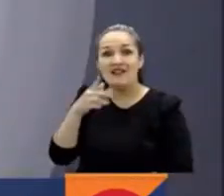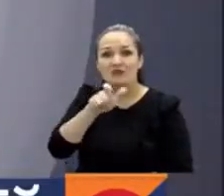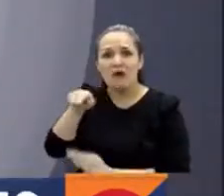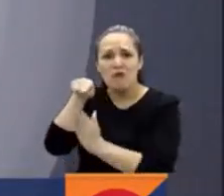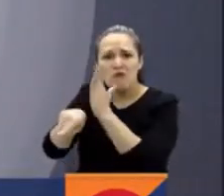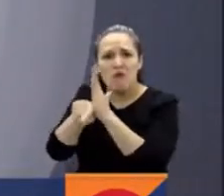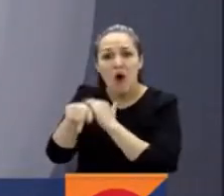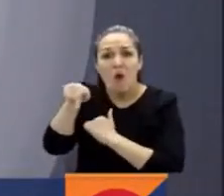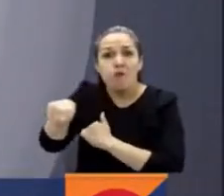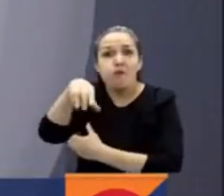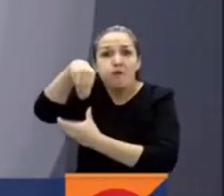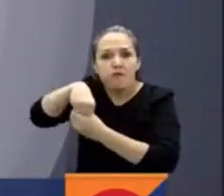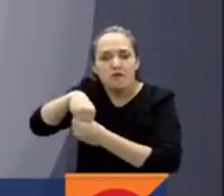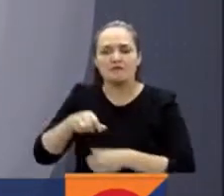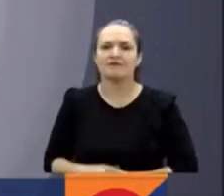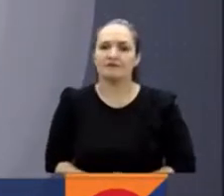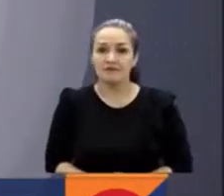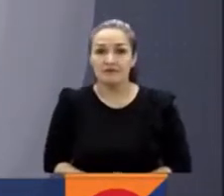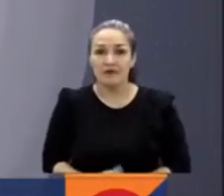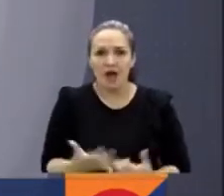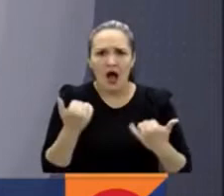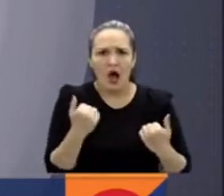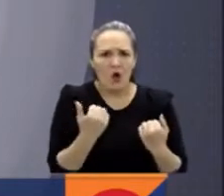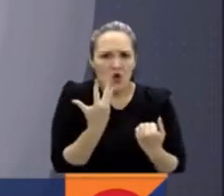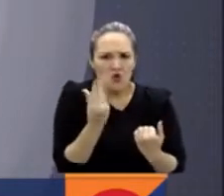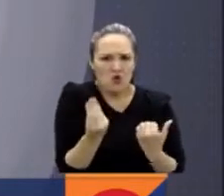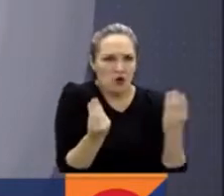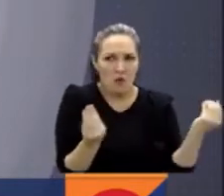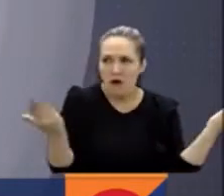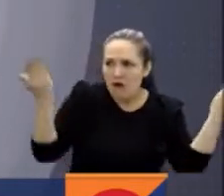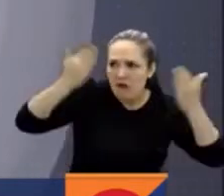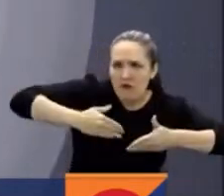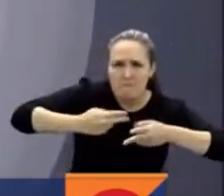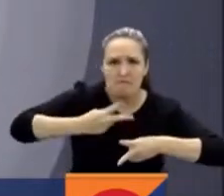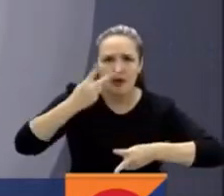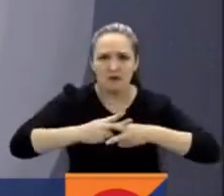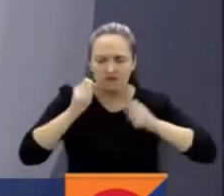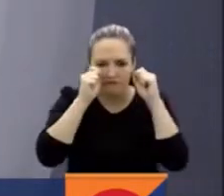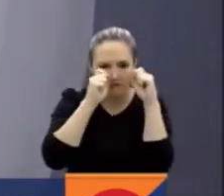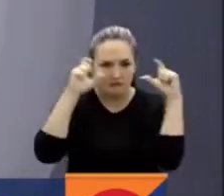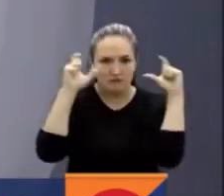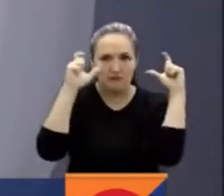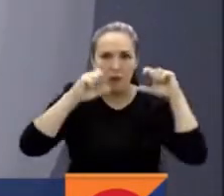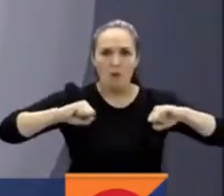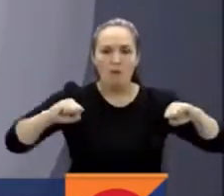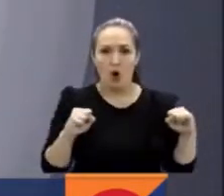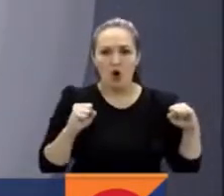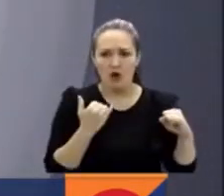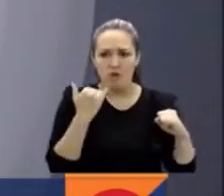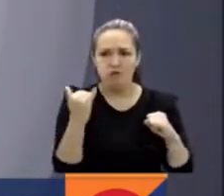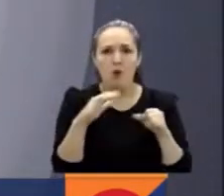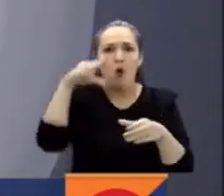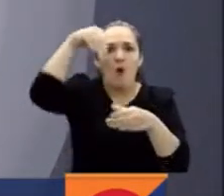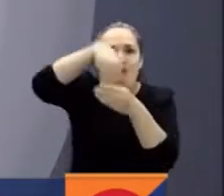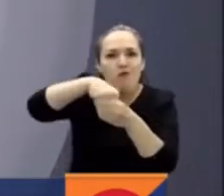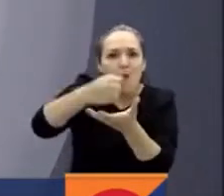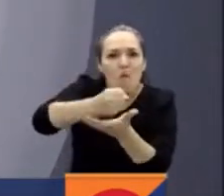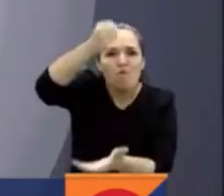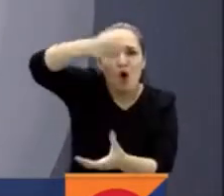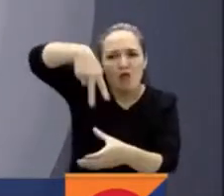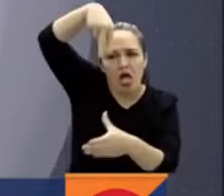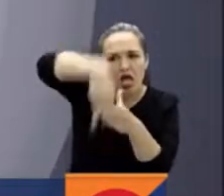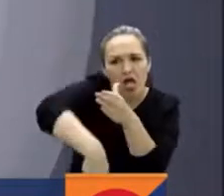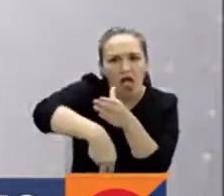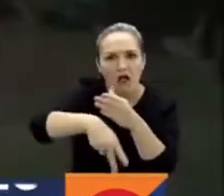Los casos de embolsados, bandas e inseguridad generan alerta en Bogotá. Gobierno Nacional y la Alcaldía harán Consejo